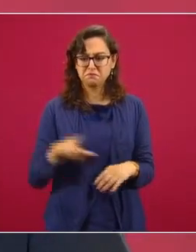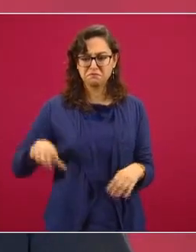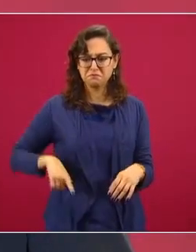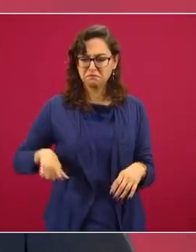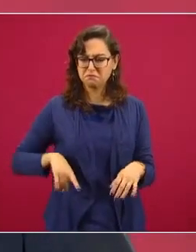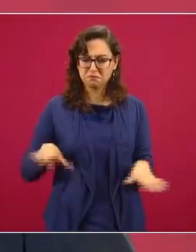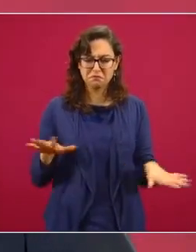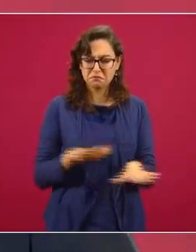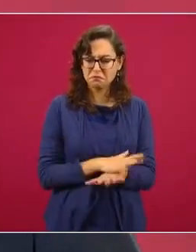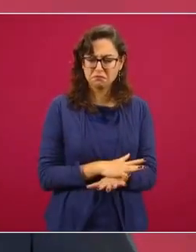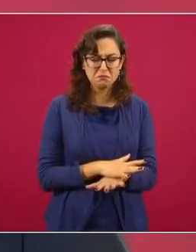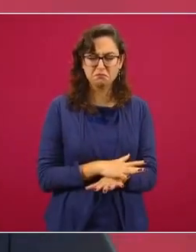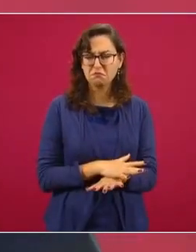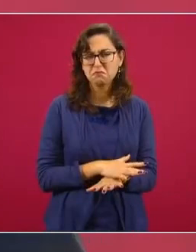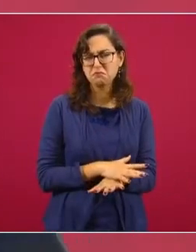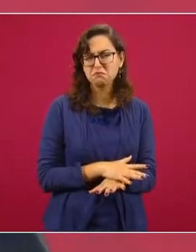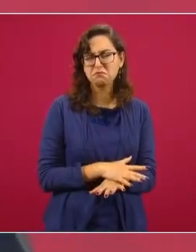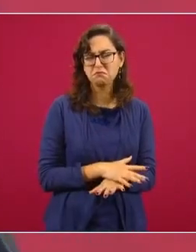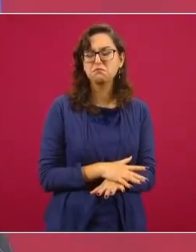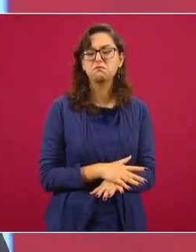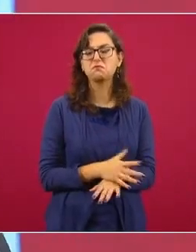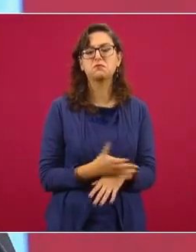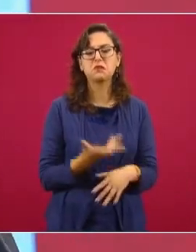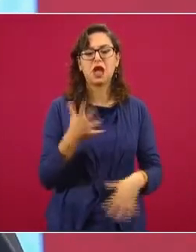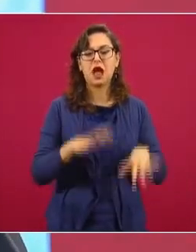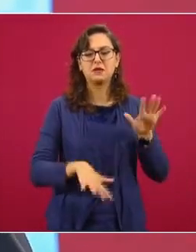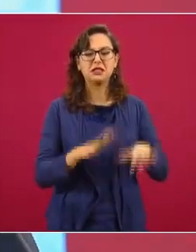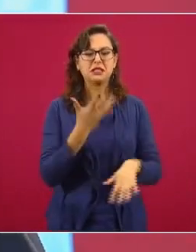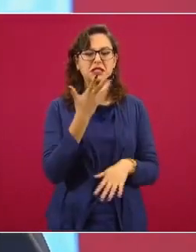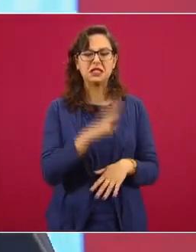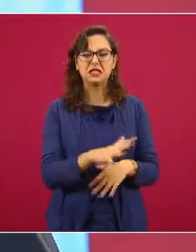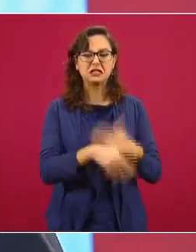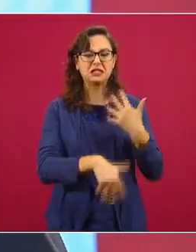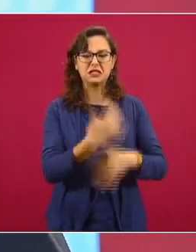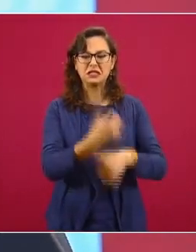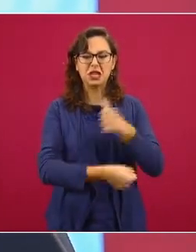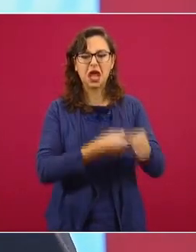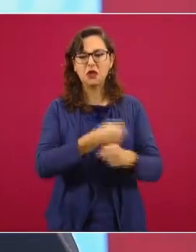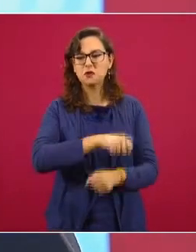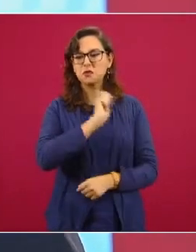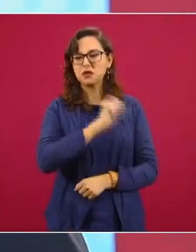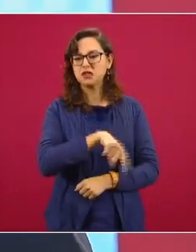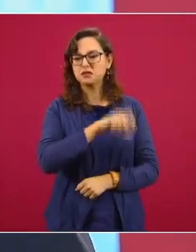gobernadores porque por lo general tardaban 10, 15, 20 años